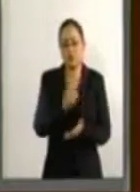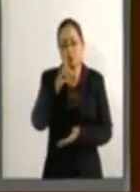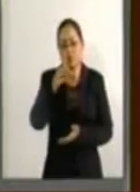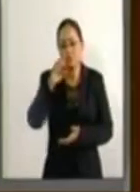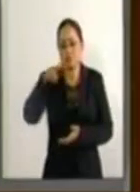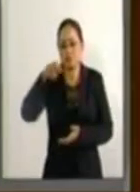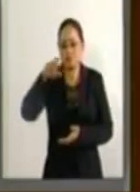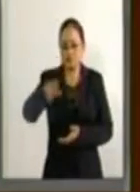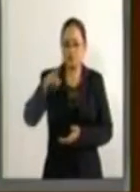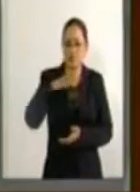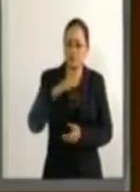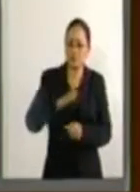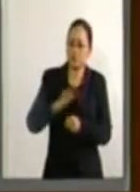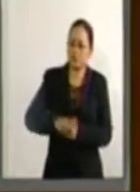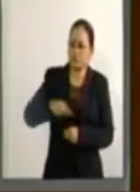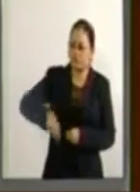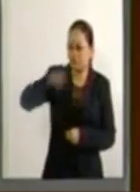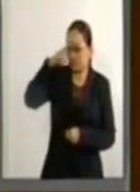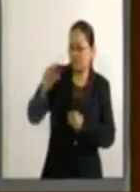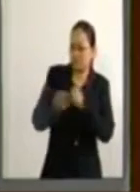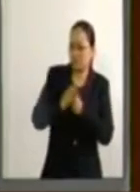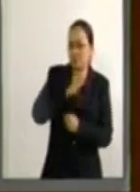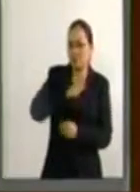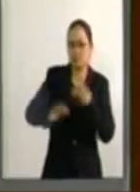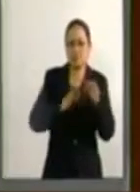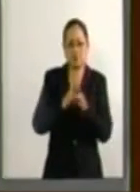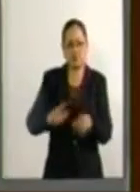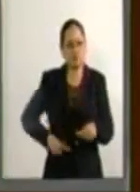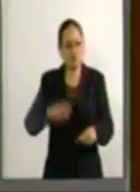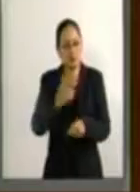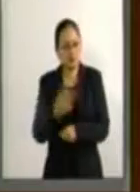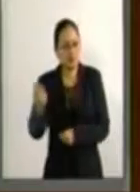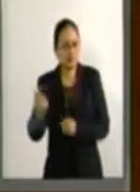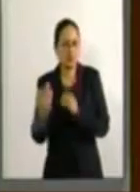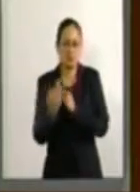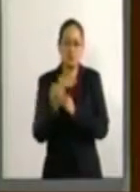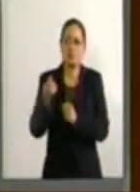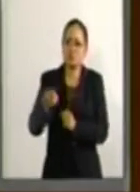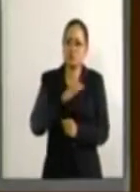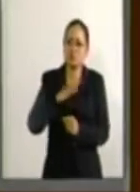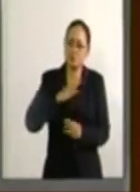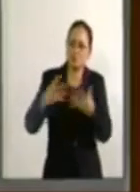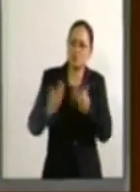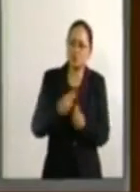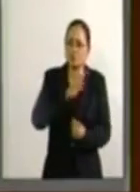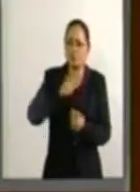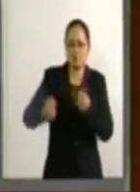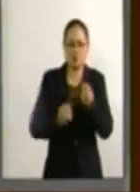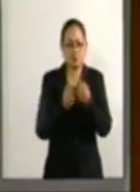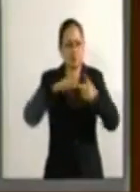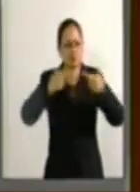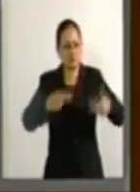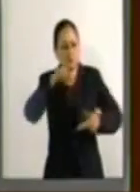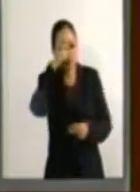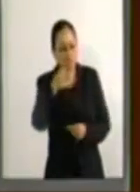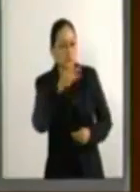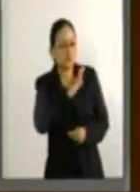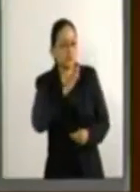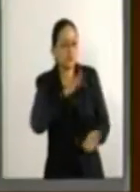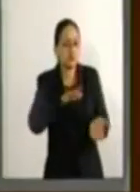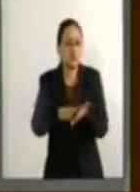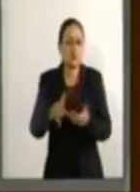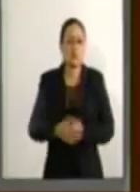la posición a favor de nuestro país hacia el gobernador en beneficio del fortalecimiento de la relación con México, y